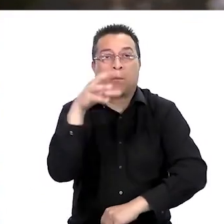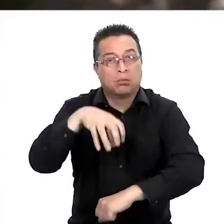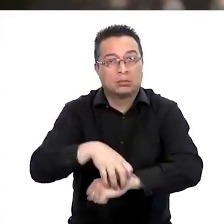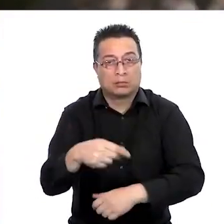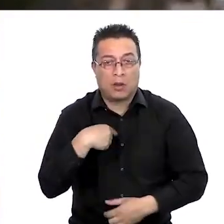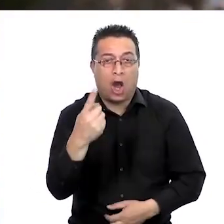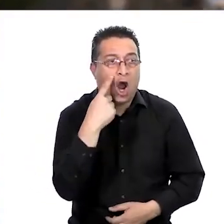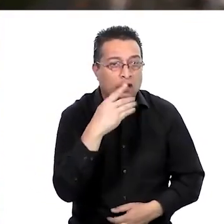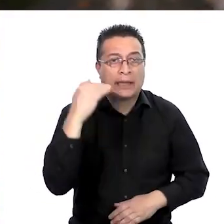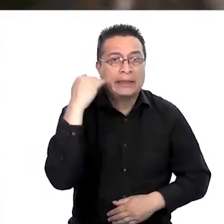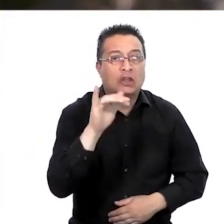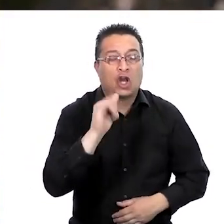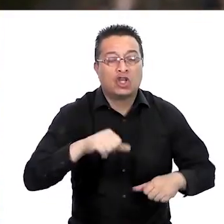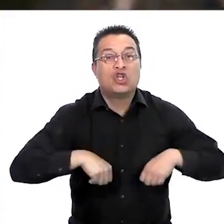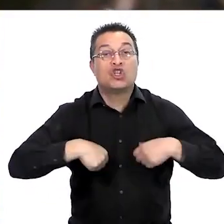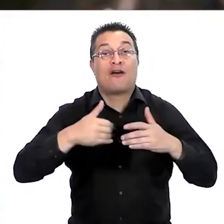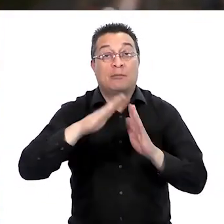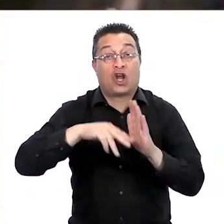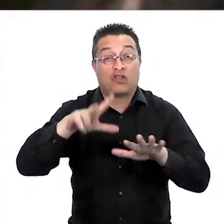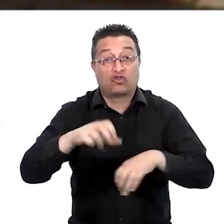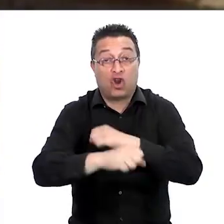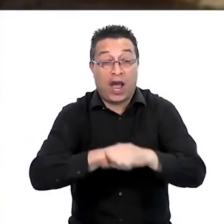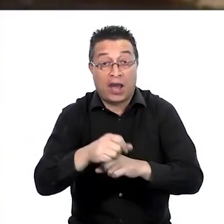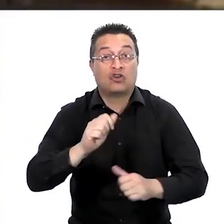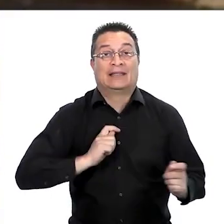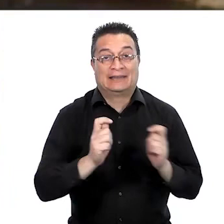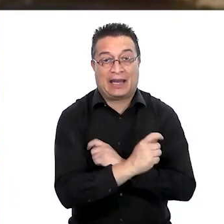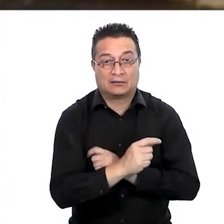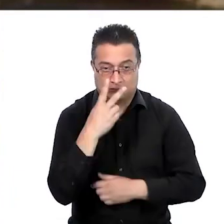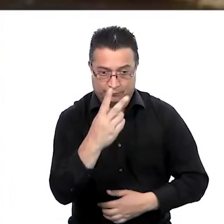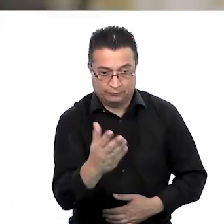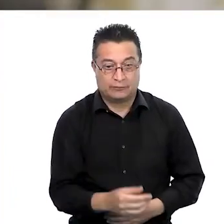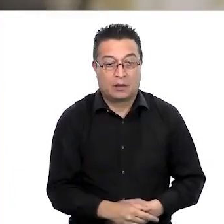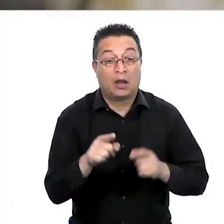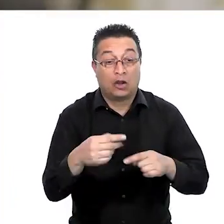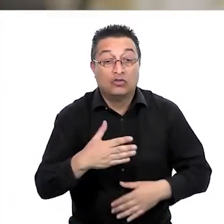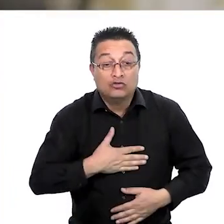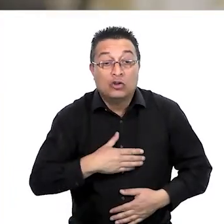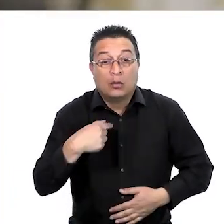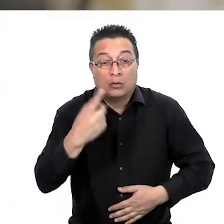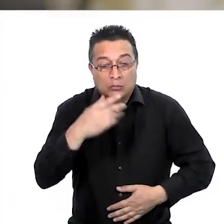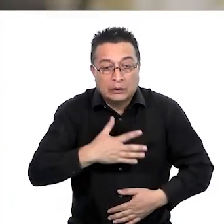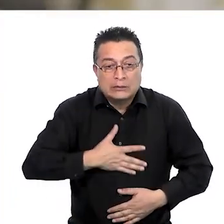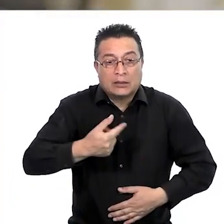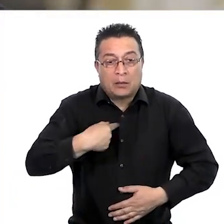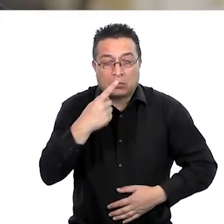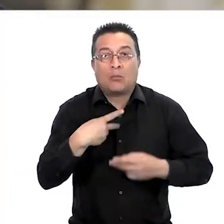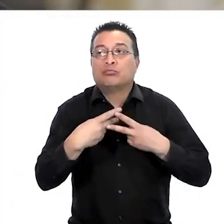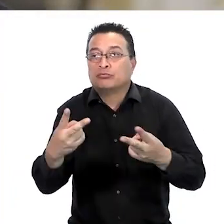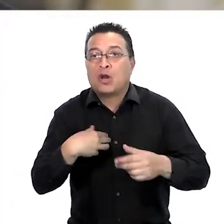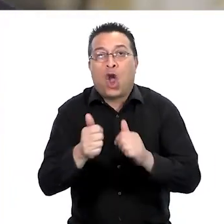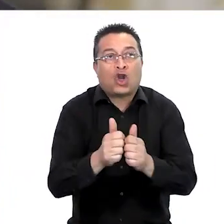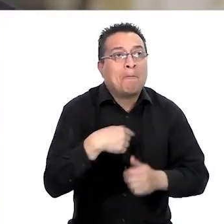hasta Punta Arenas para conocer a niñas y adolescentes trans. ¡Acompáñame, camarita amiga! Yo no había salido del closet con mi mamá, pero me